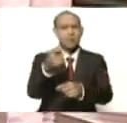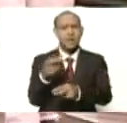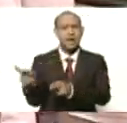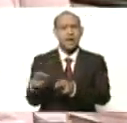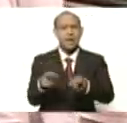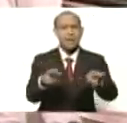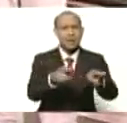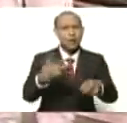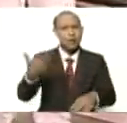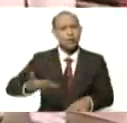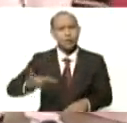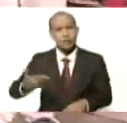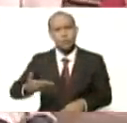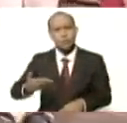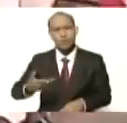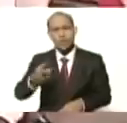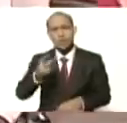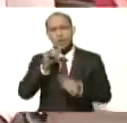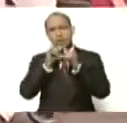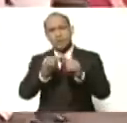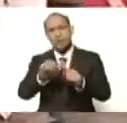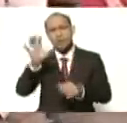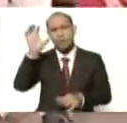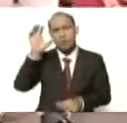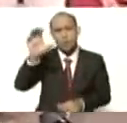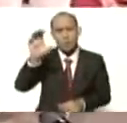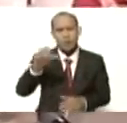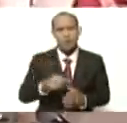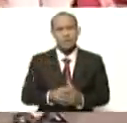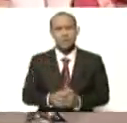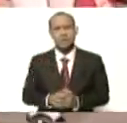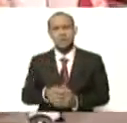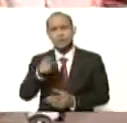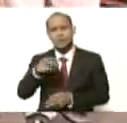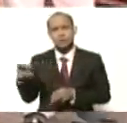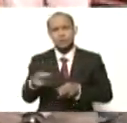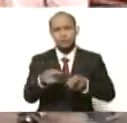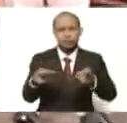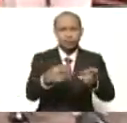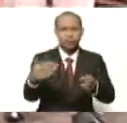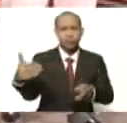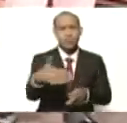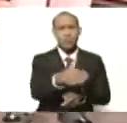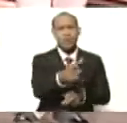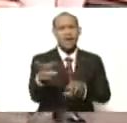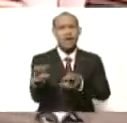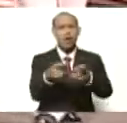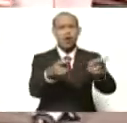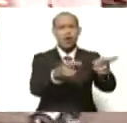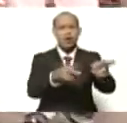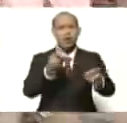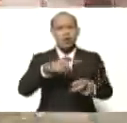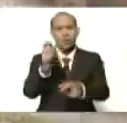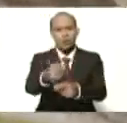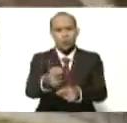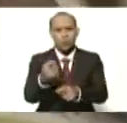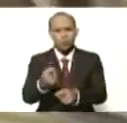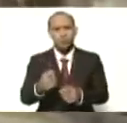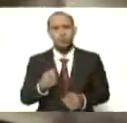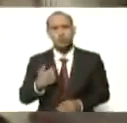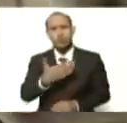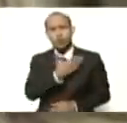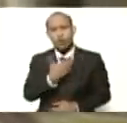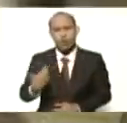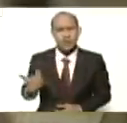del país para que podamos consumir esa esa cachama es seco por el cubito que yo quisiera